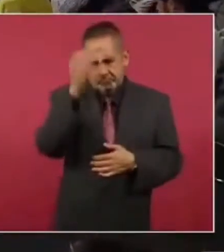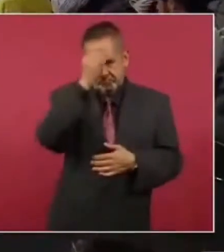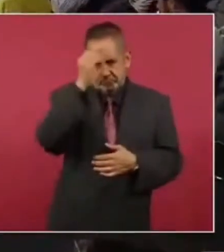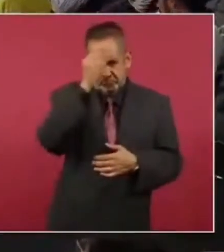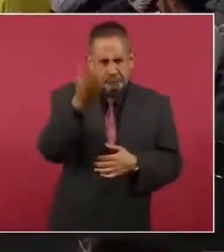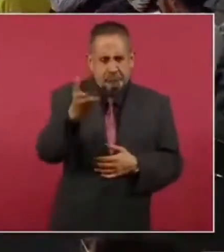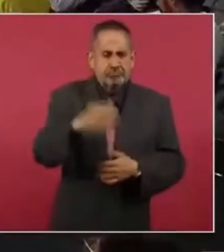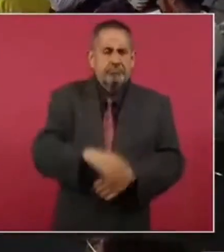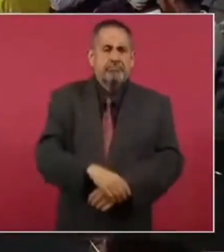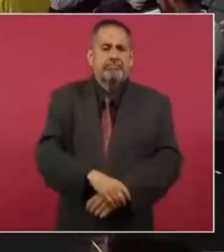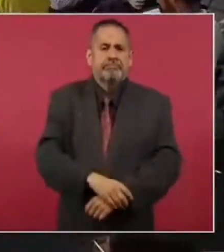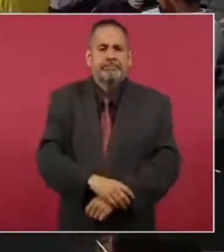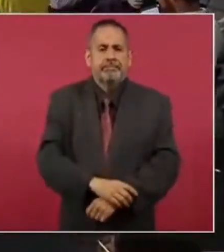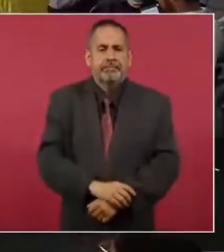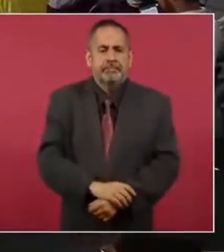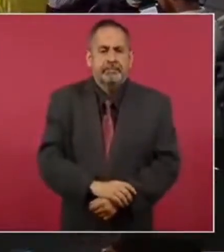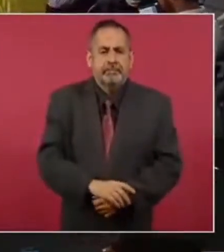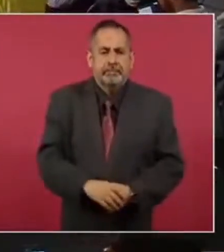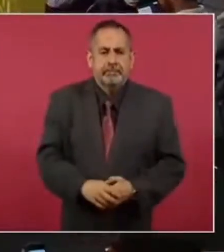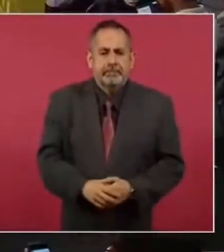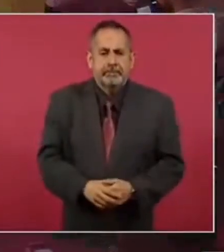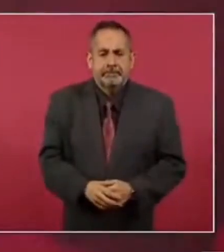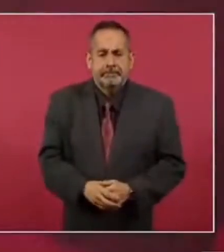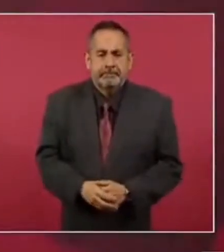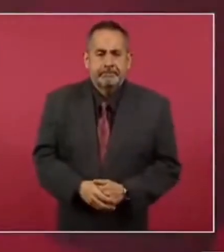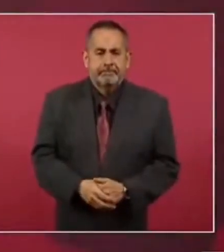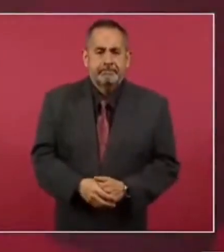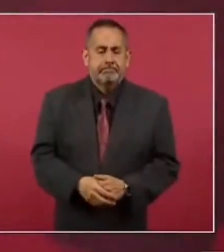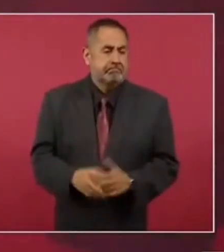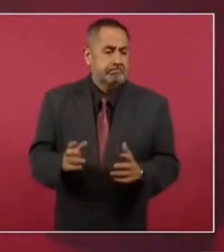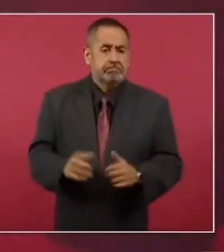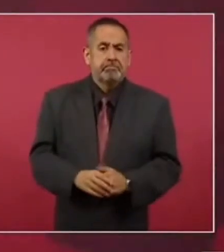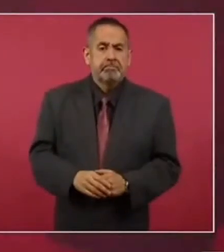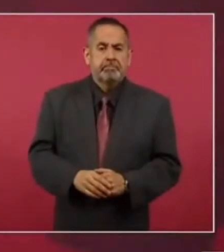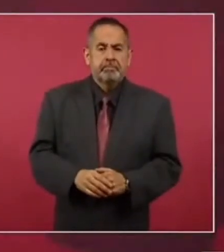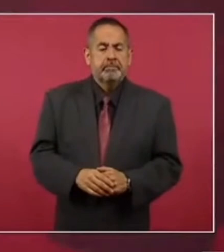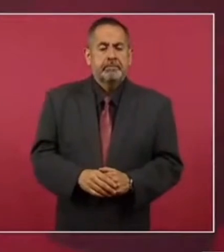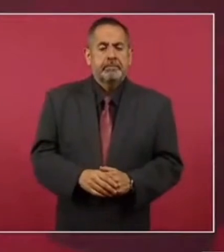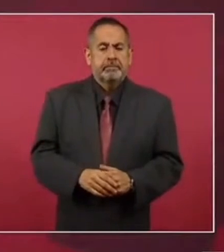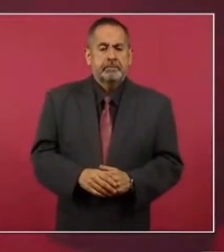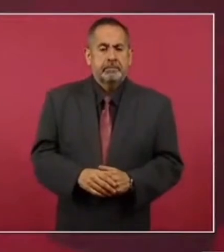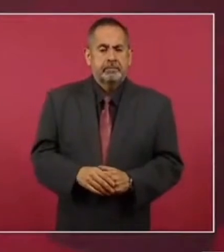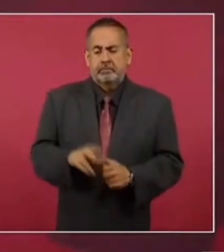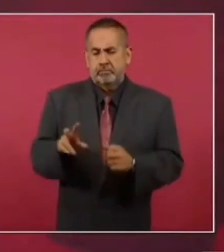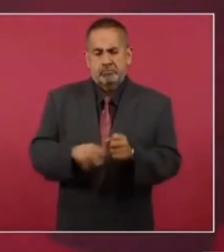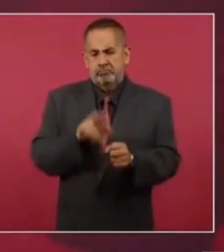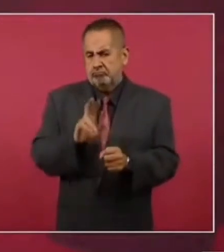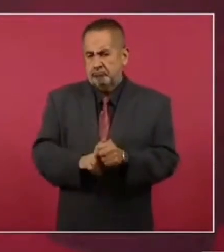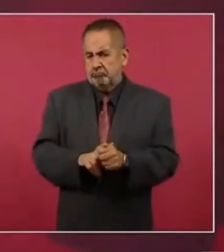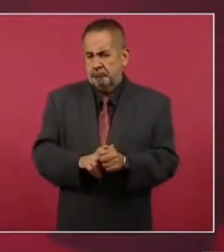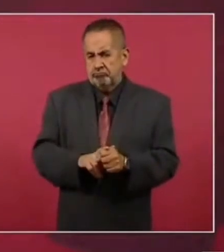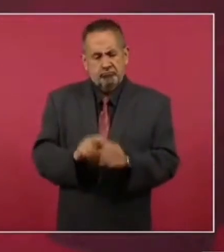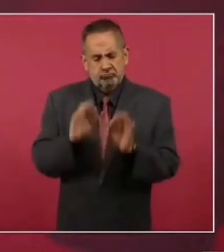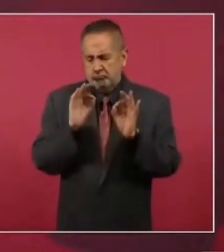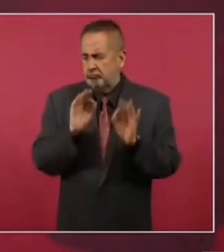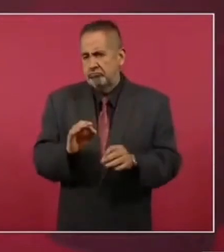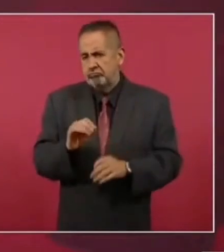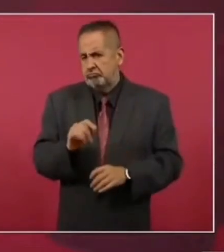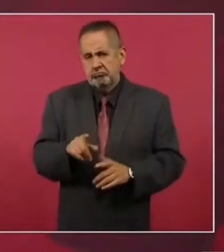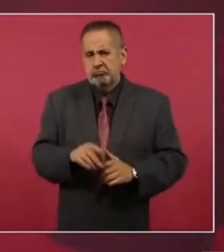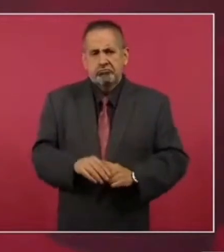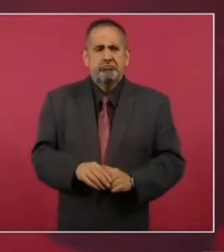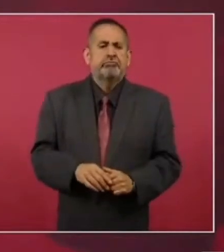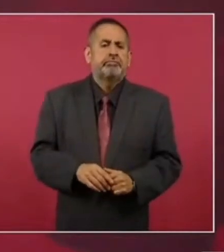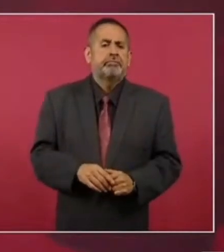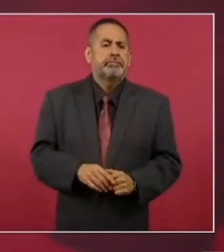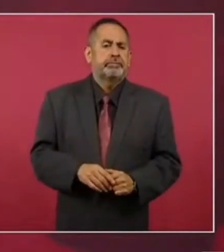señor presidente. Bueno, que pues es normal en